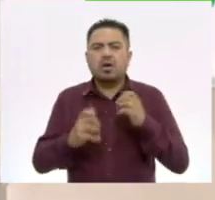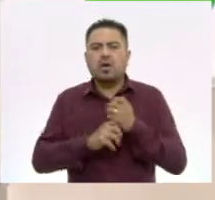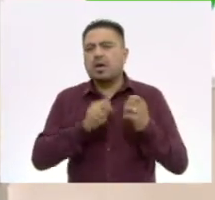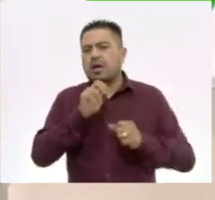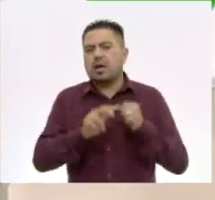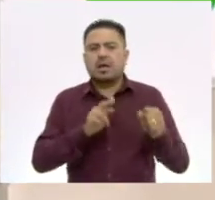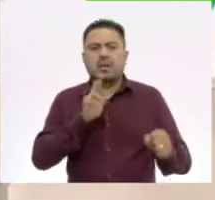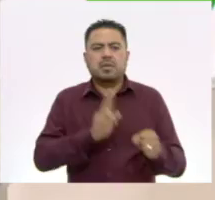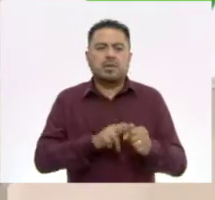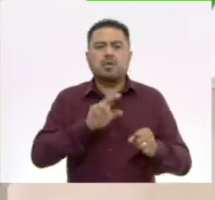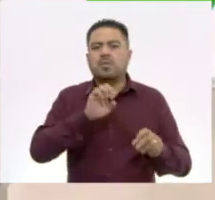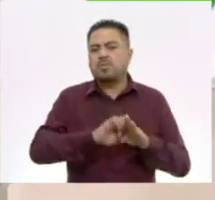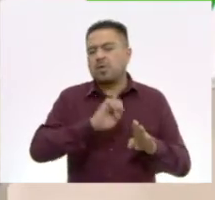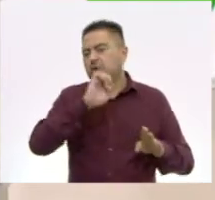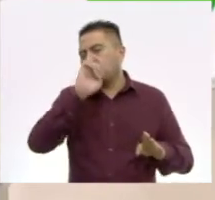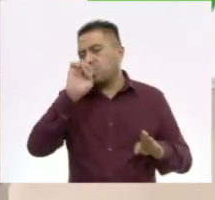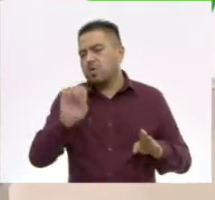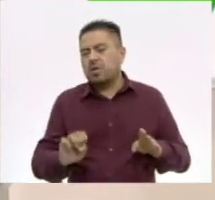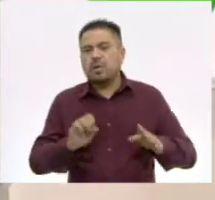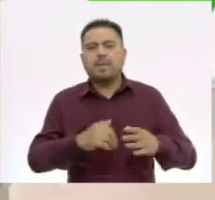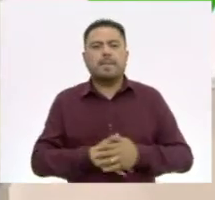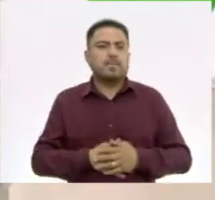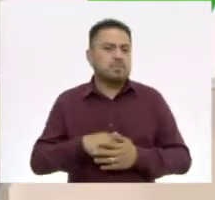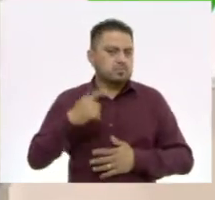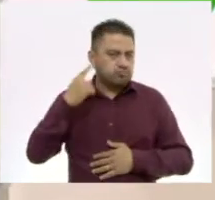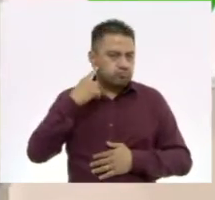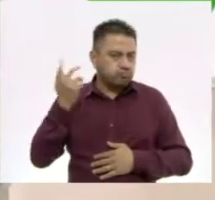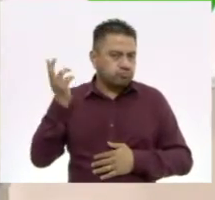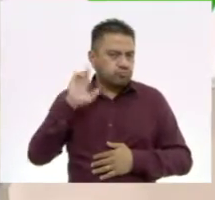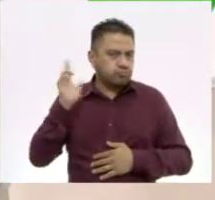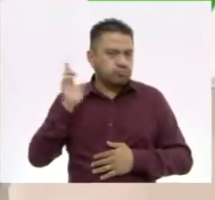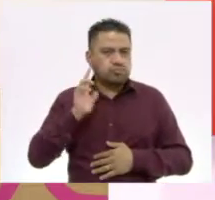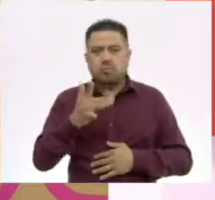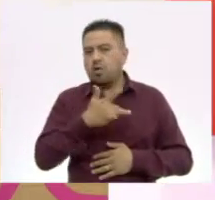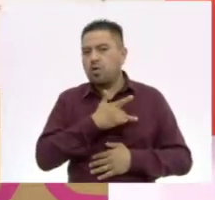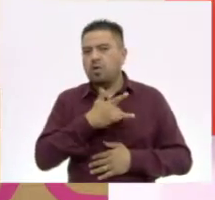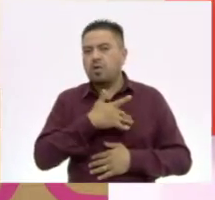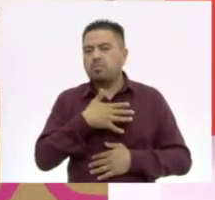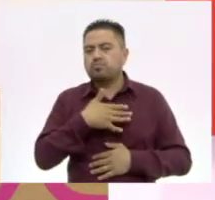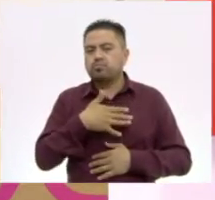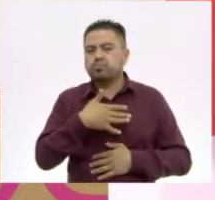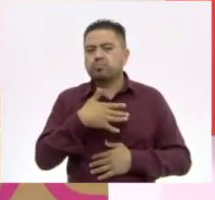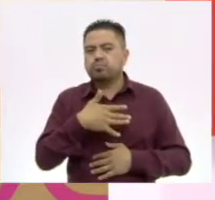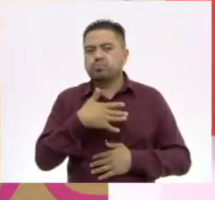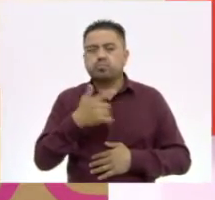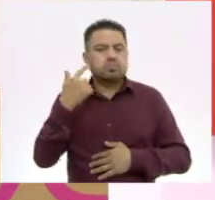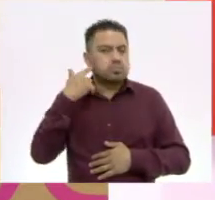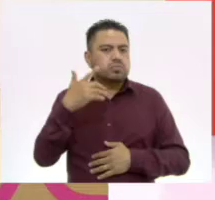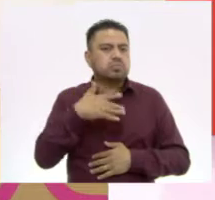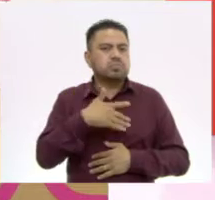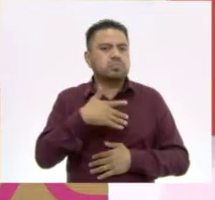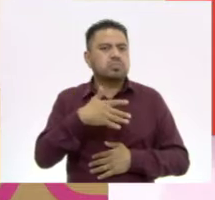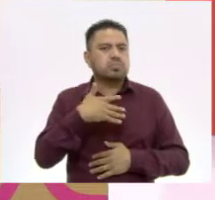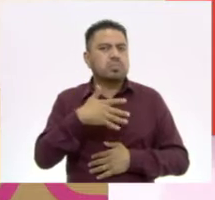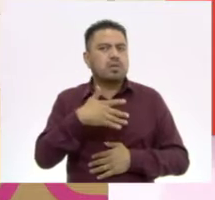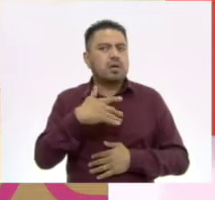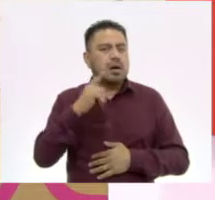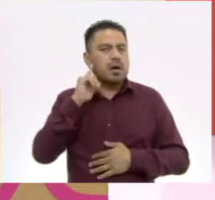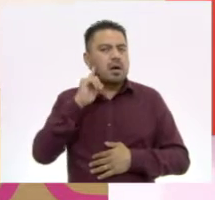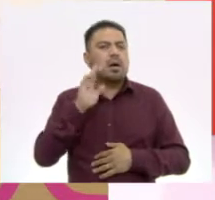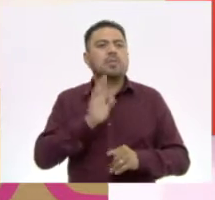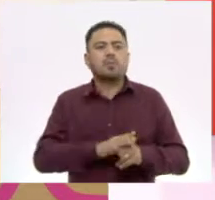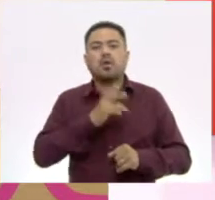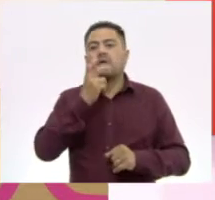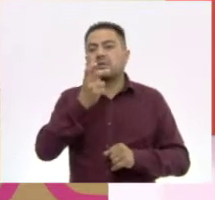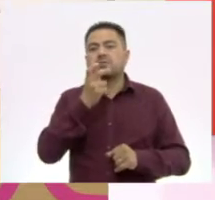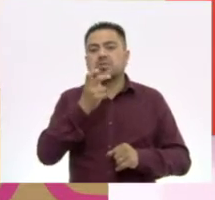por ejemplo el sonido de nuestro corazón al latir produce una vibración y por lo tanto